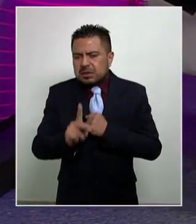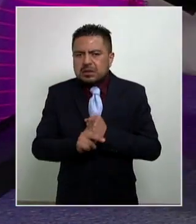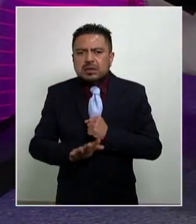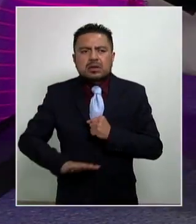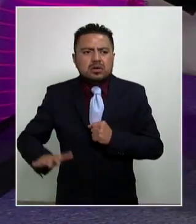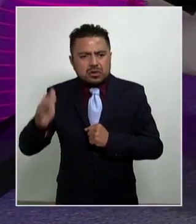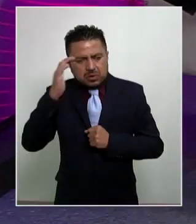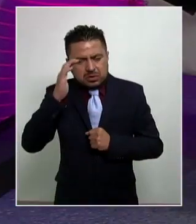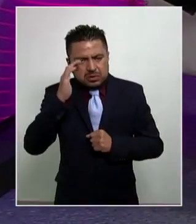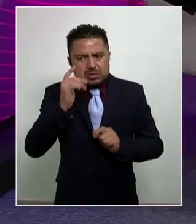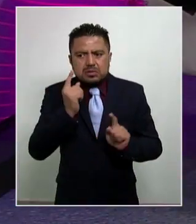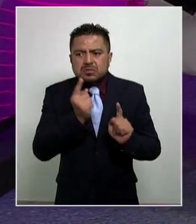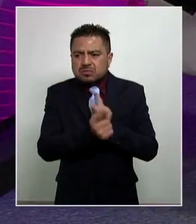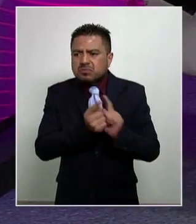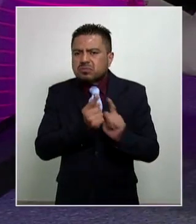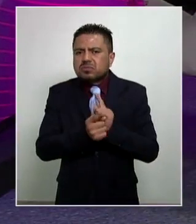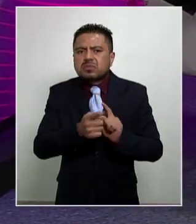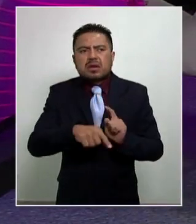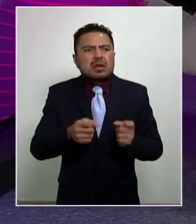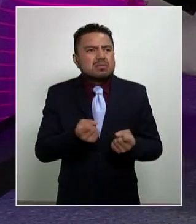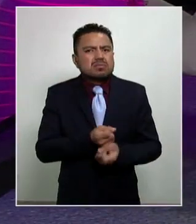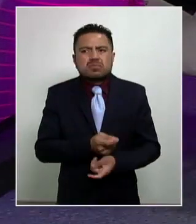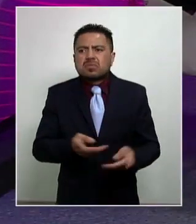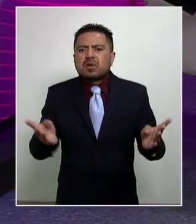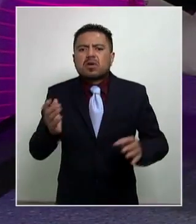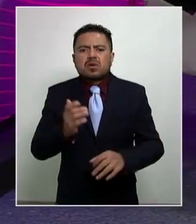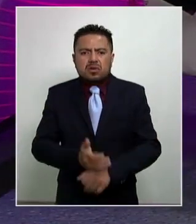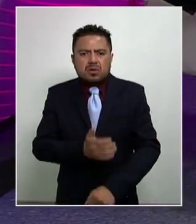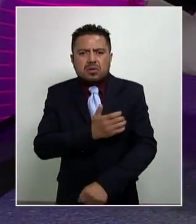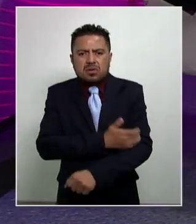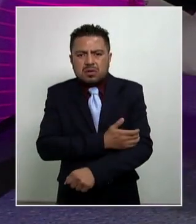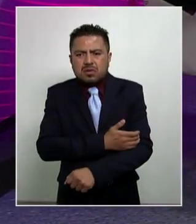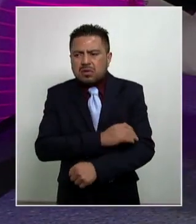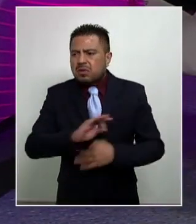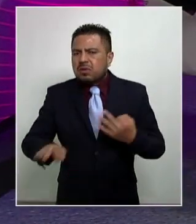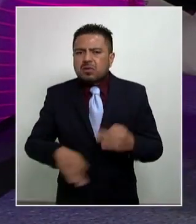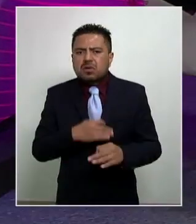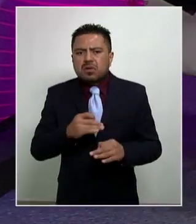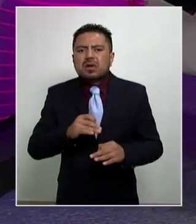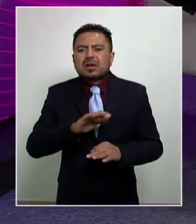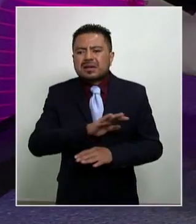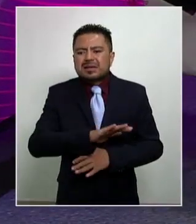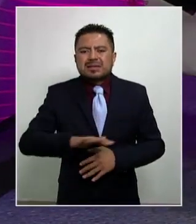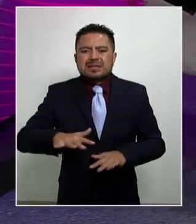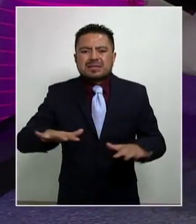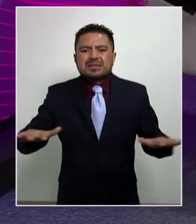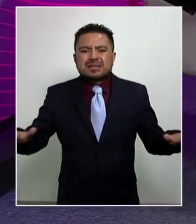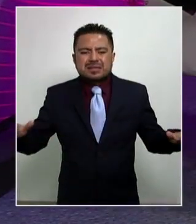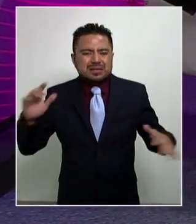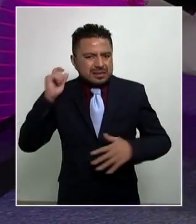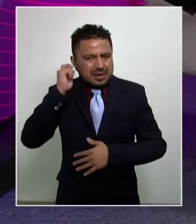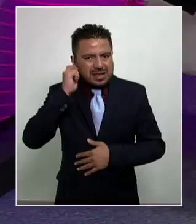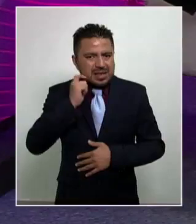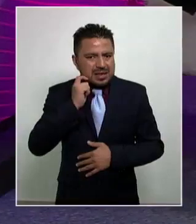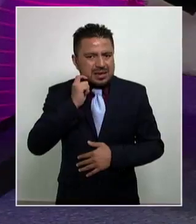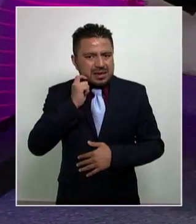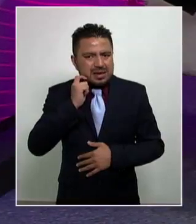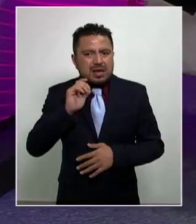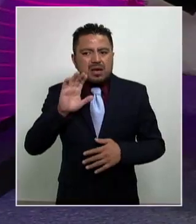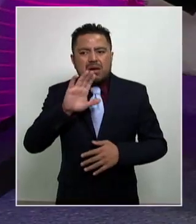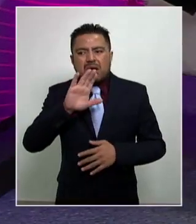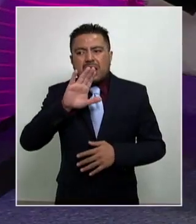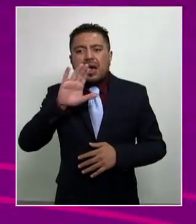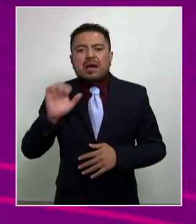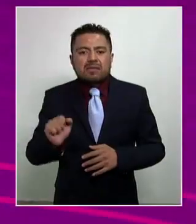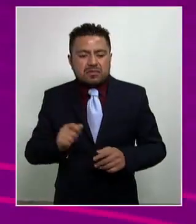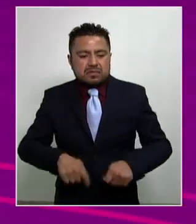todas nosotras conocemos a varios compañeros y compañeras de la Costa Chica de Guerrero, ¿no? Afromexicanos. Y lo